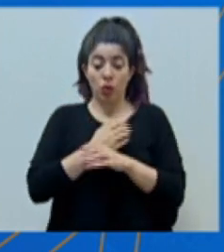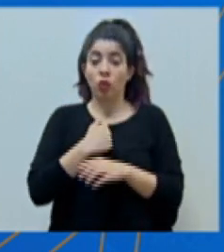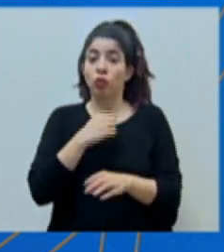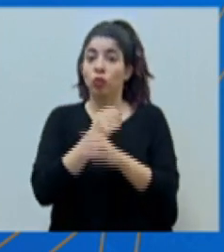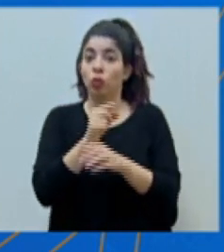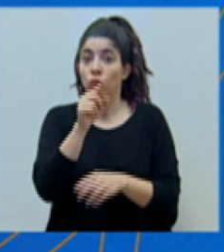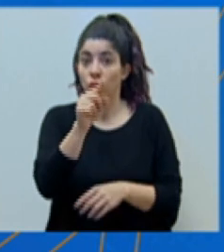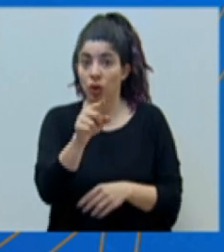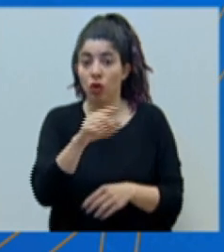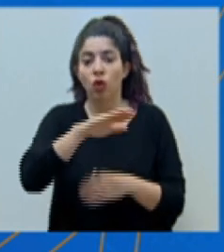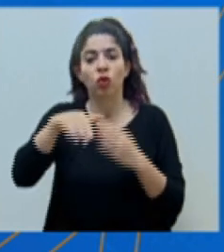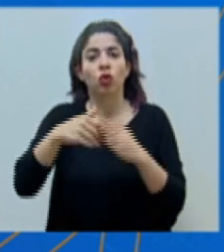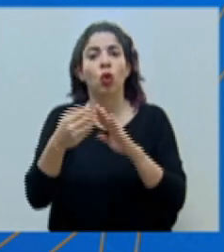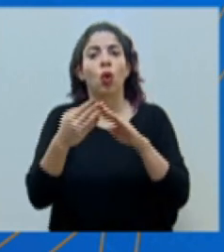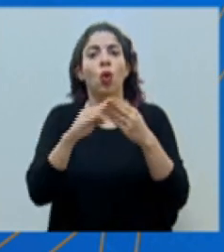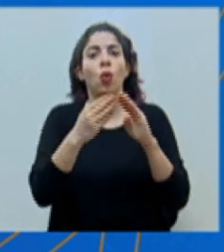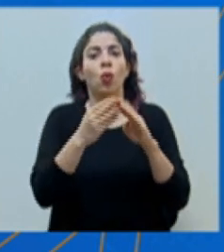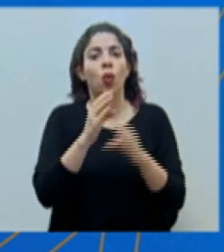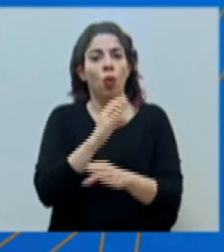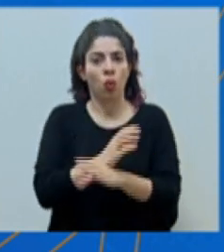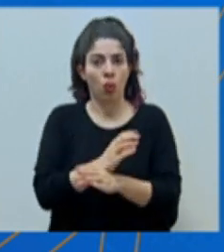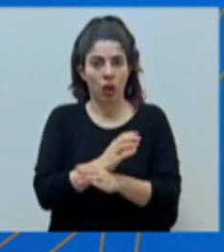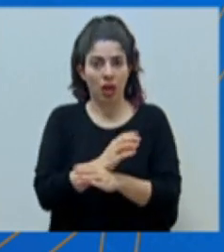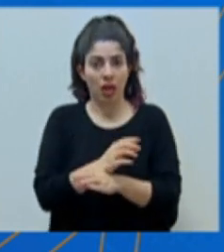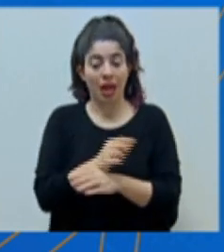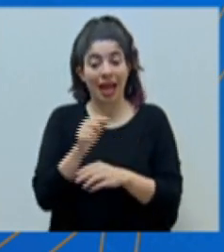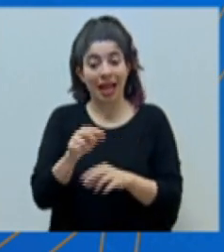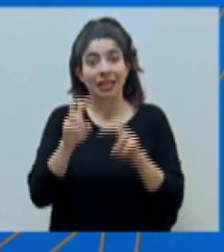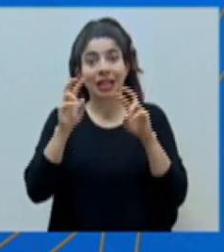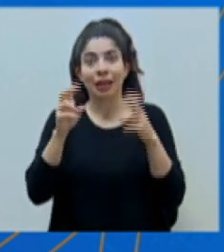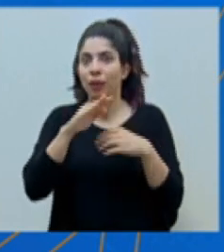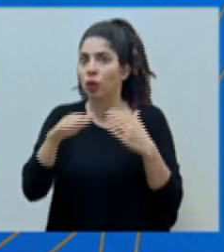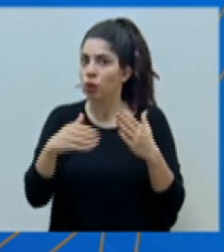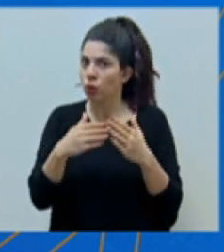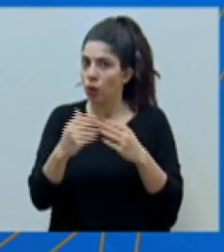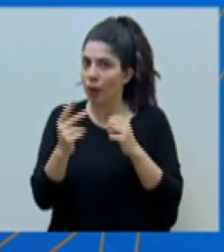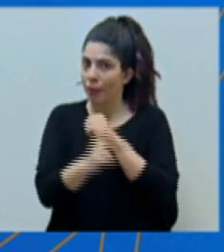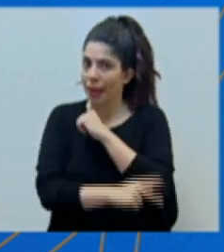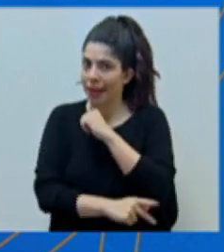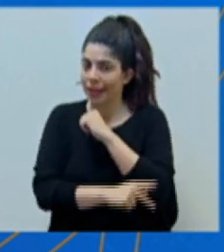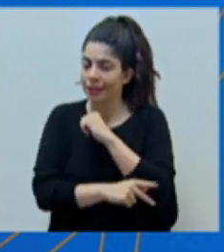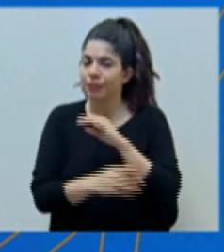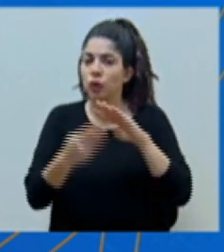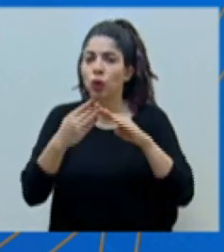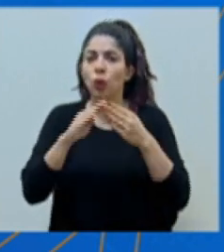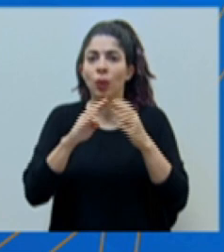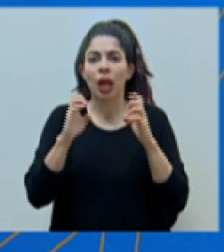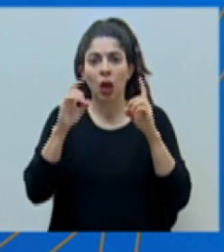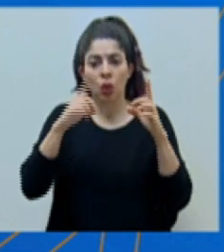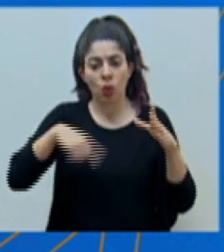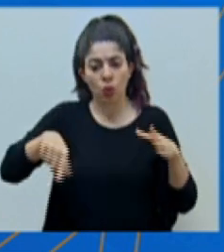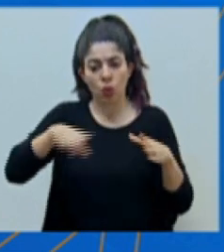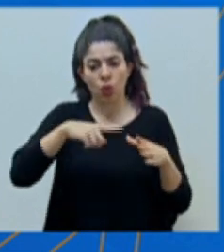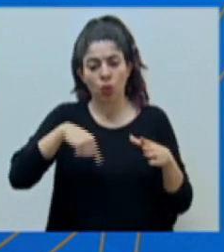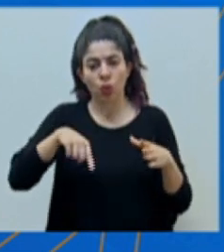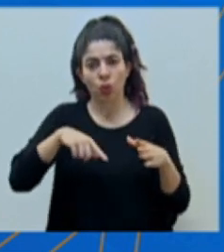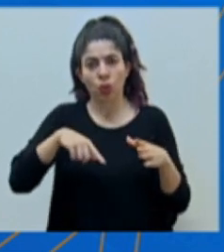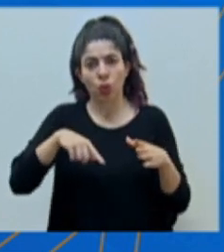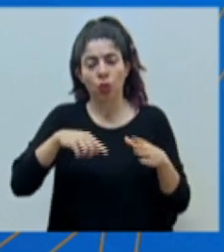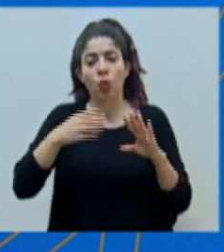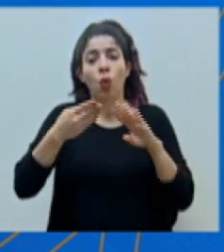la comunidad se cuida. Y esto es un asunto de país, es un asunto de comunidad educativa